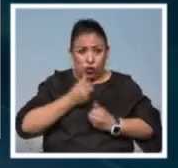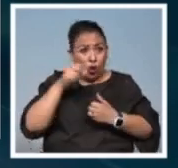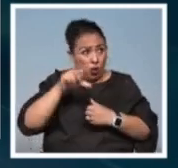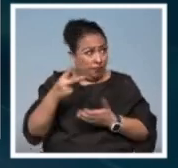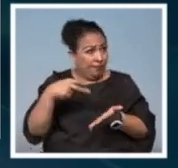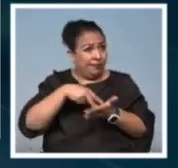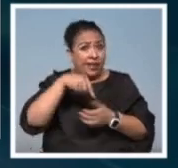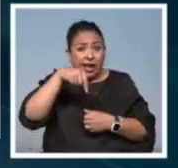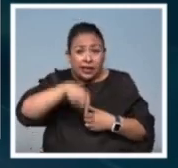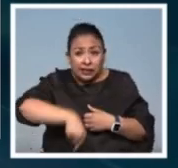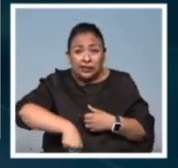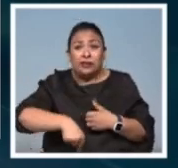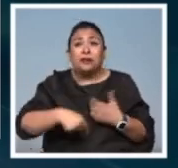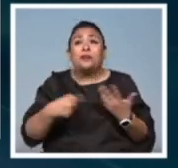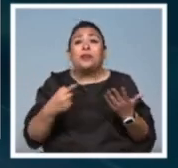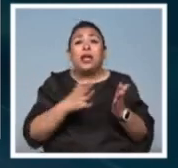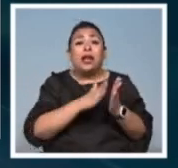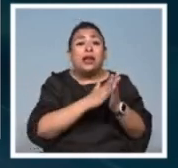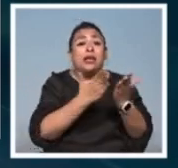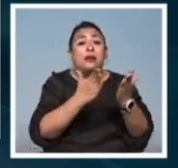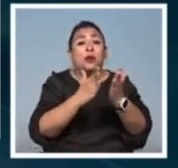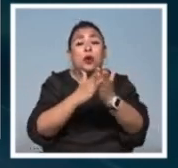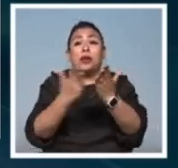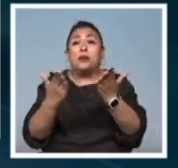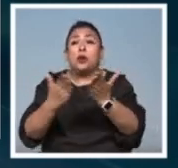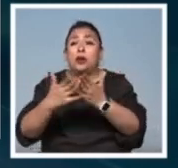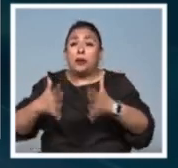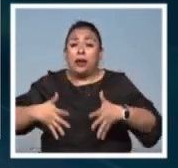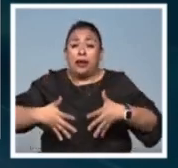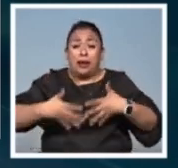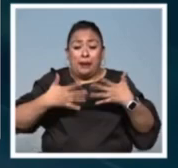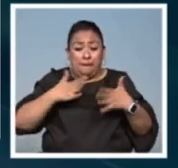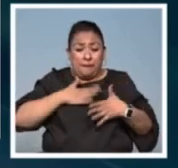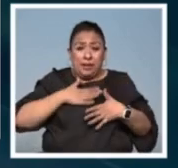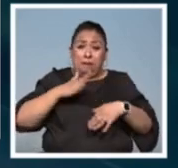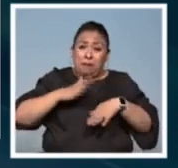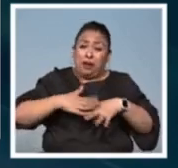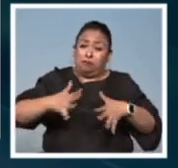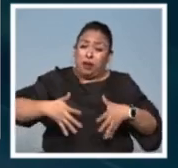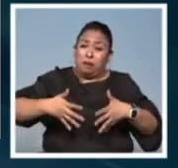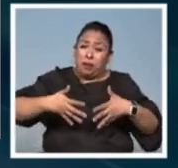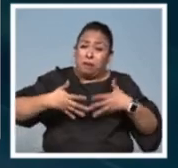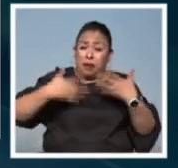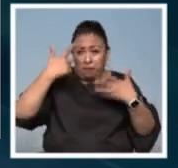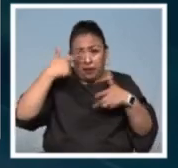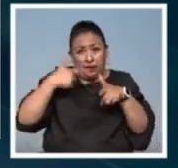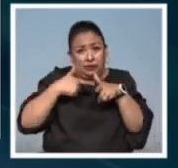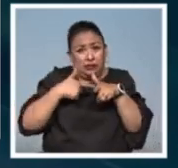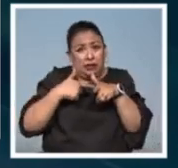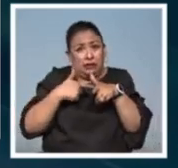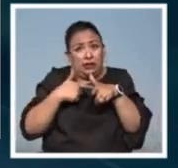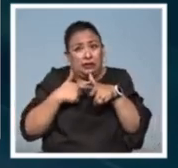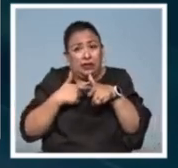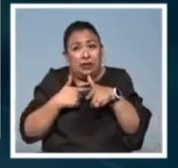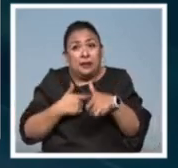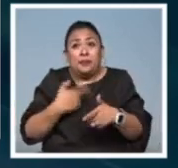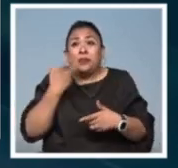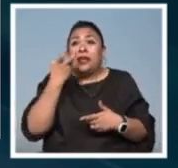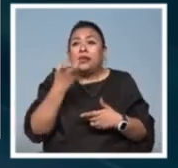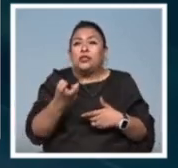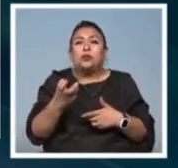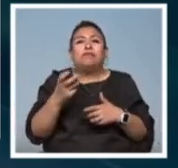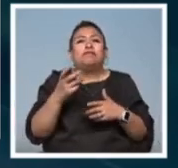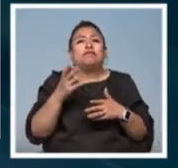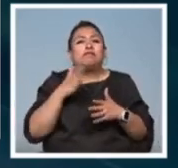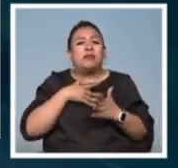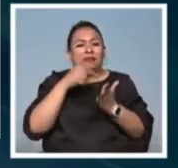acá. Digamos, cada libro me empujó más y más a prolongarme. O sea, esto es una extensión